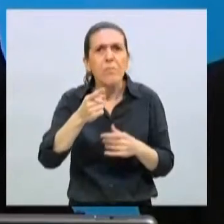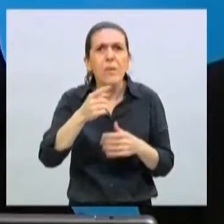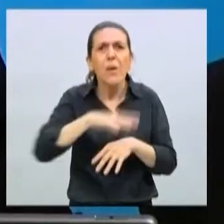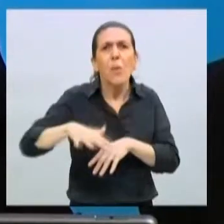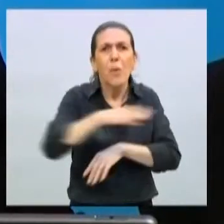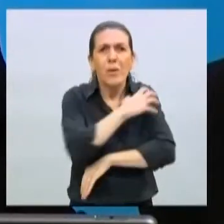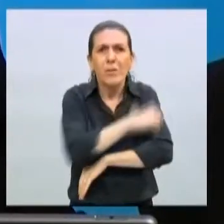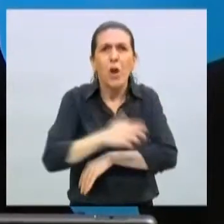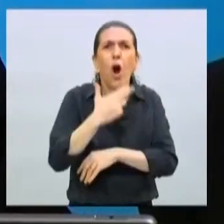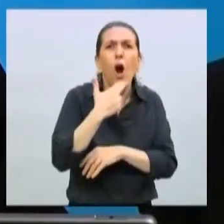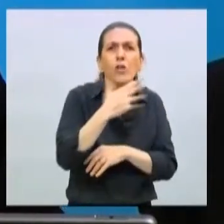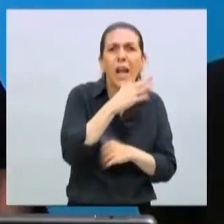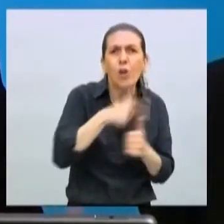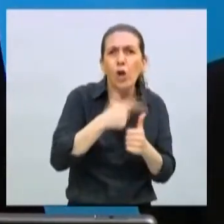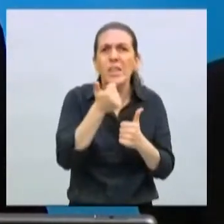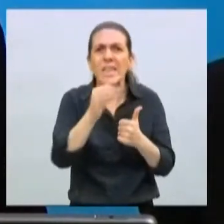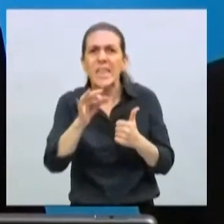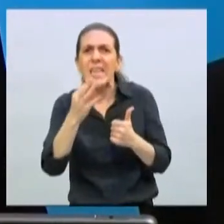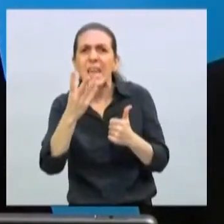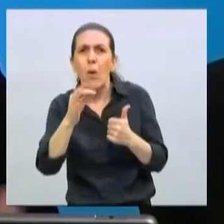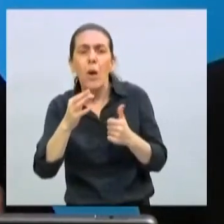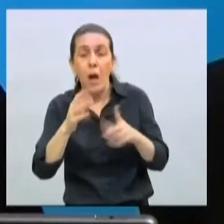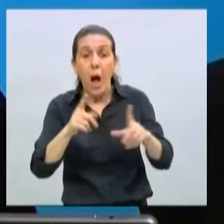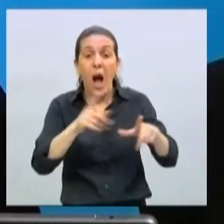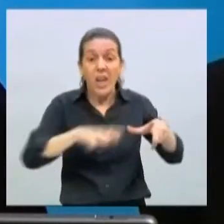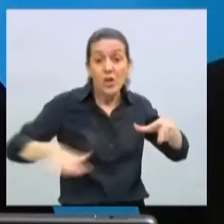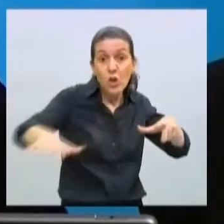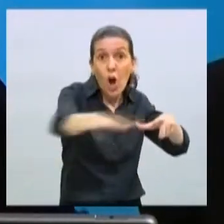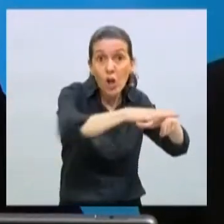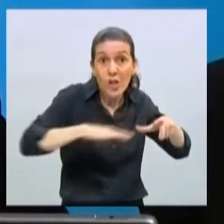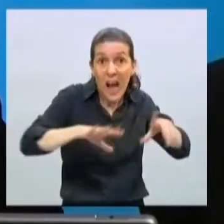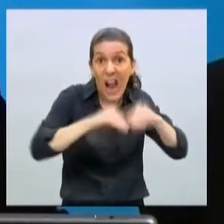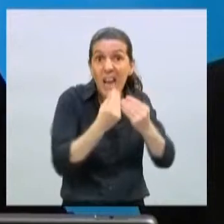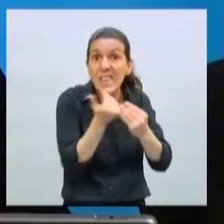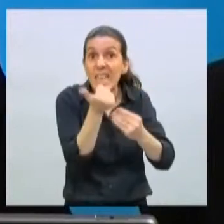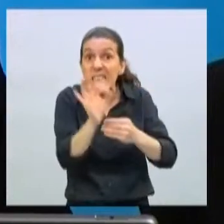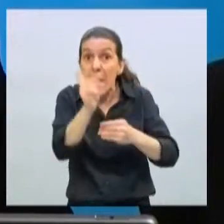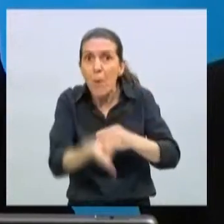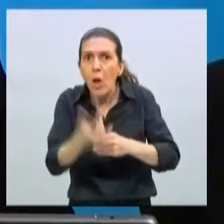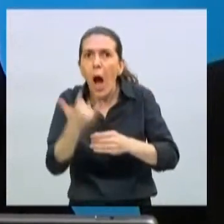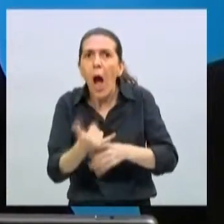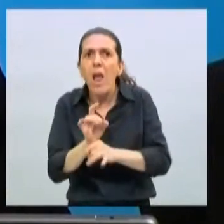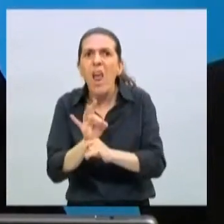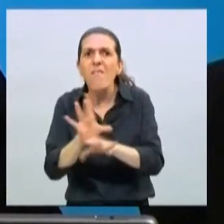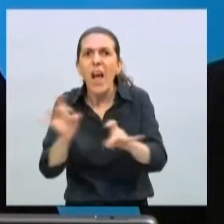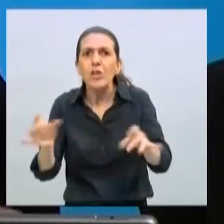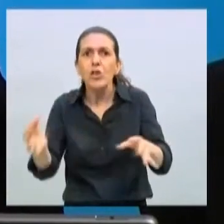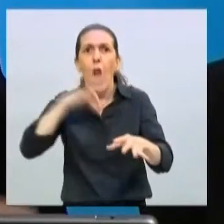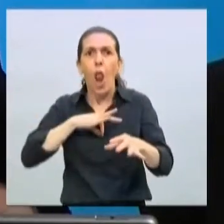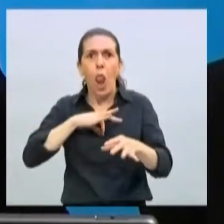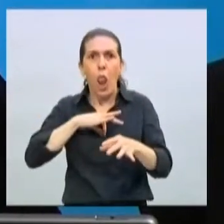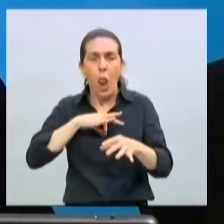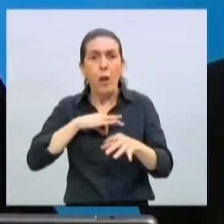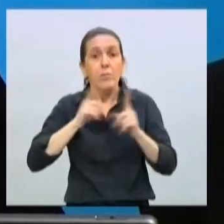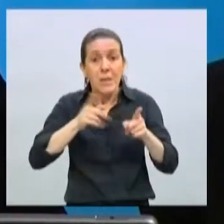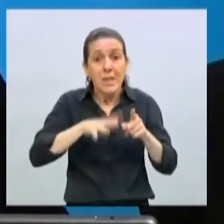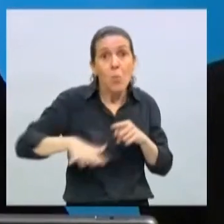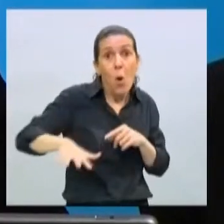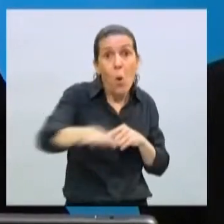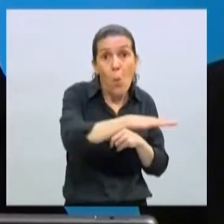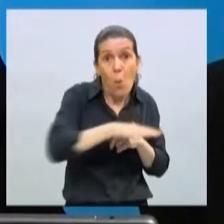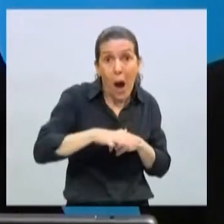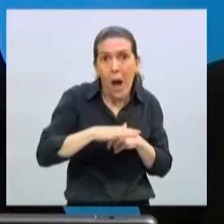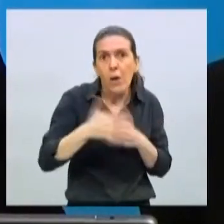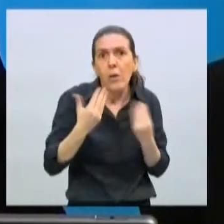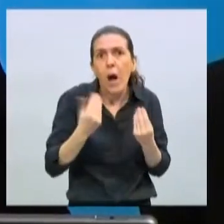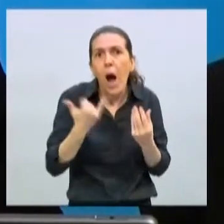da 60-40, o sea, el 60% da que está infectado. Entonces, en esos barrios donde la aglomeración de